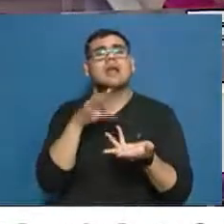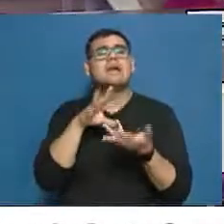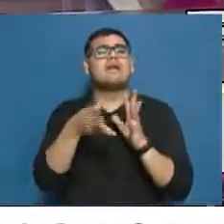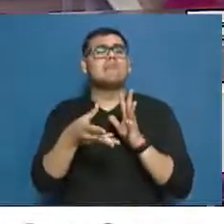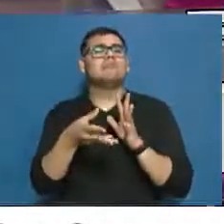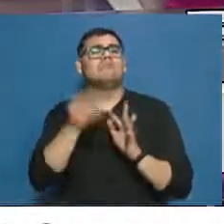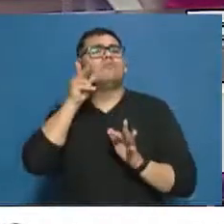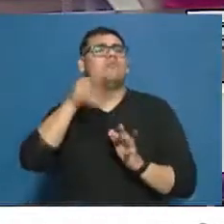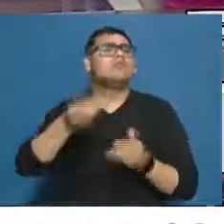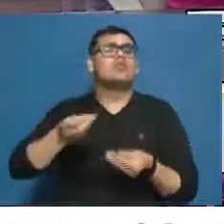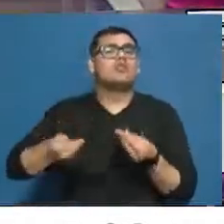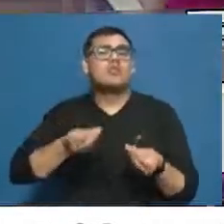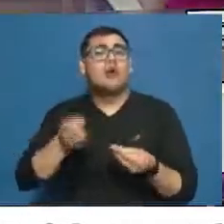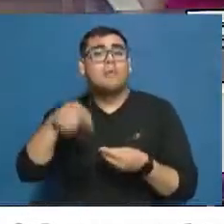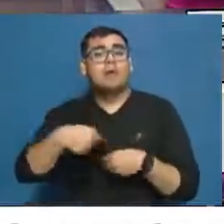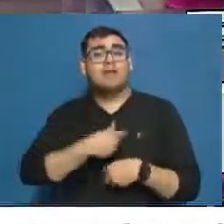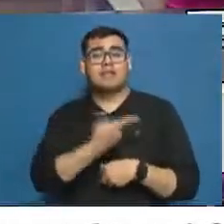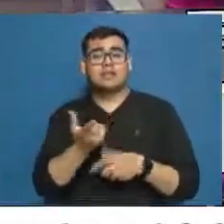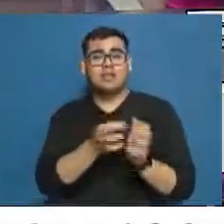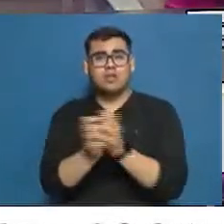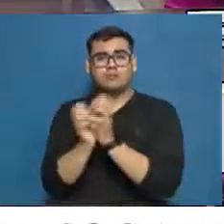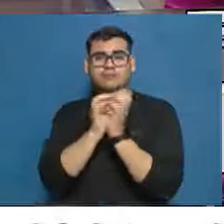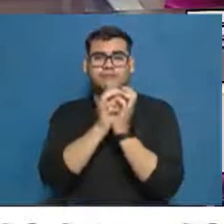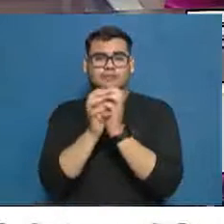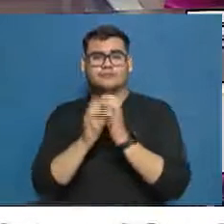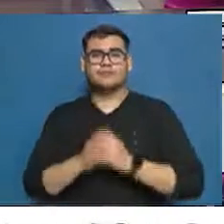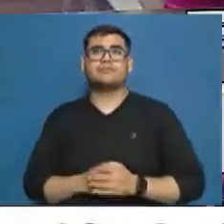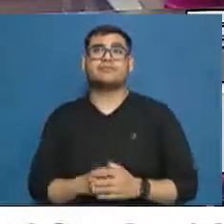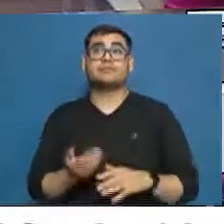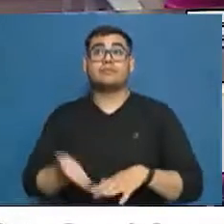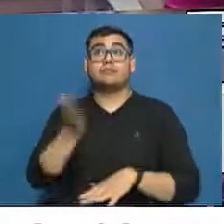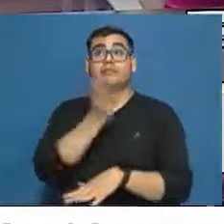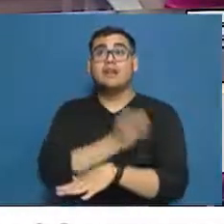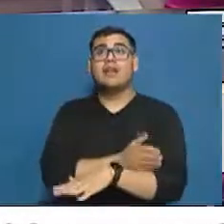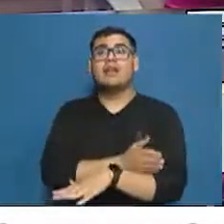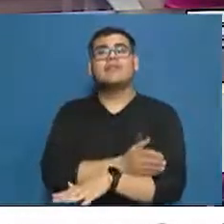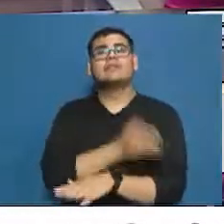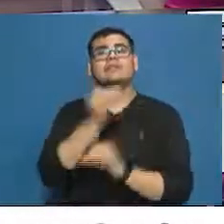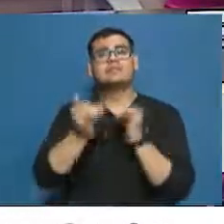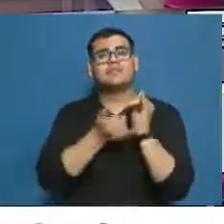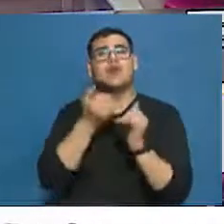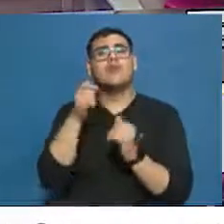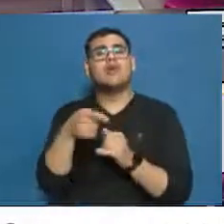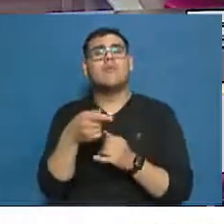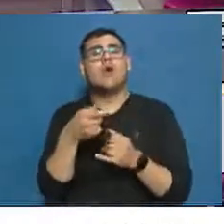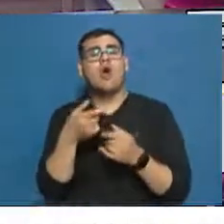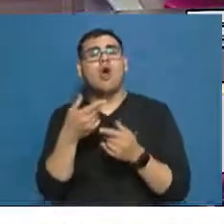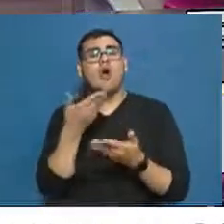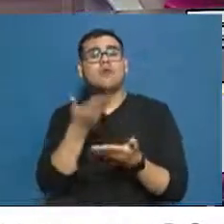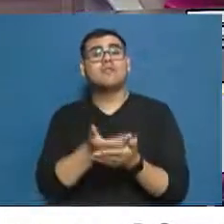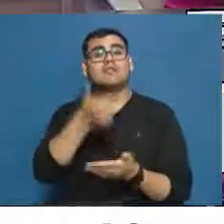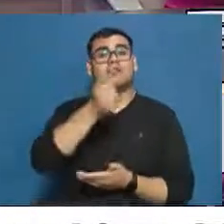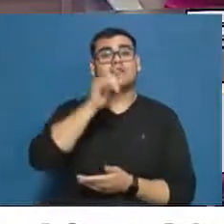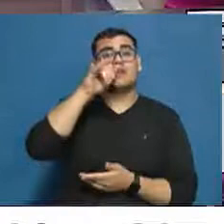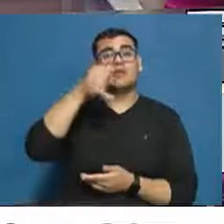nueva etapa de negociación salarial? Exactamente, Laura. Bueno, antes que nada, antes de escuchar cuál fue la oferta que vos la anticipabas de 6,5%,